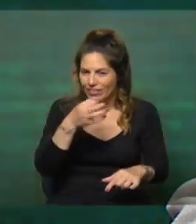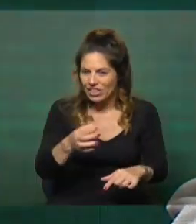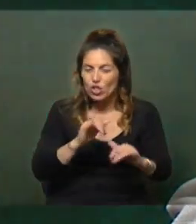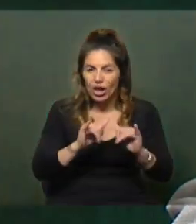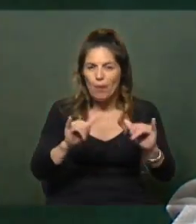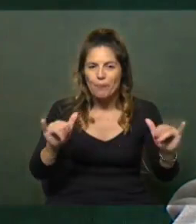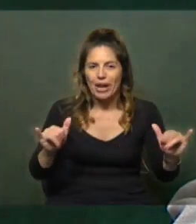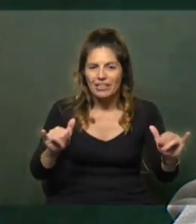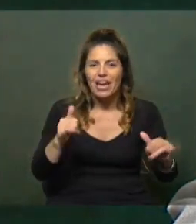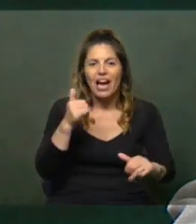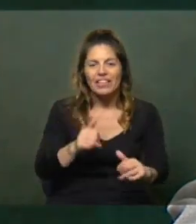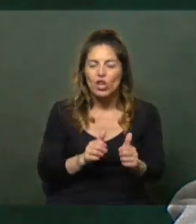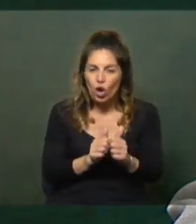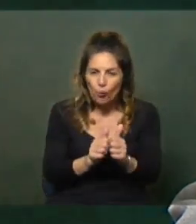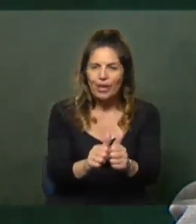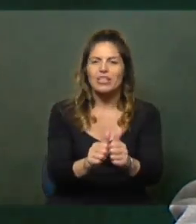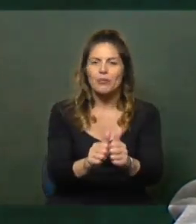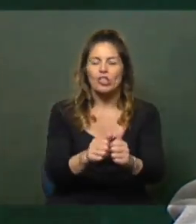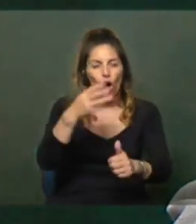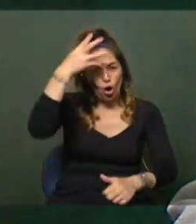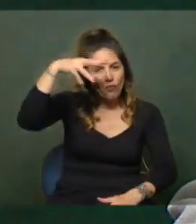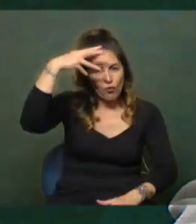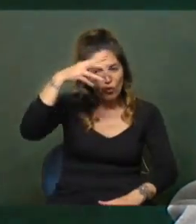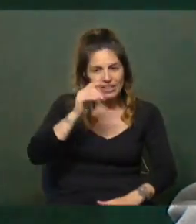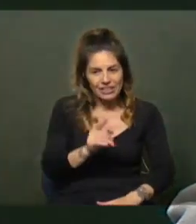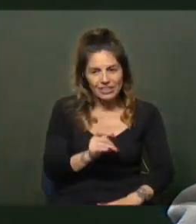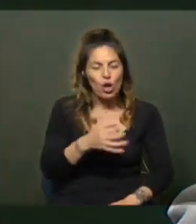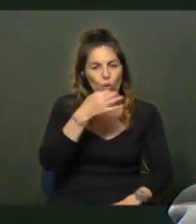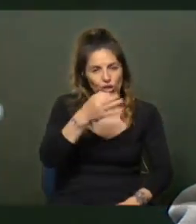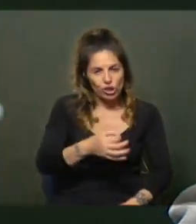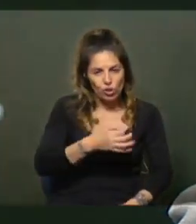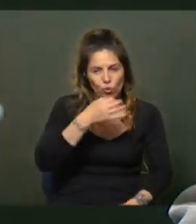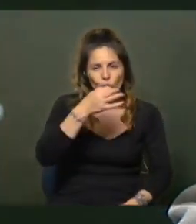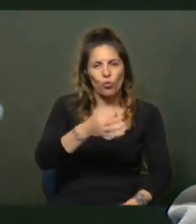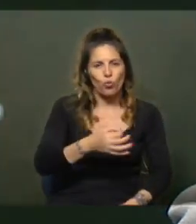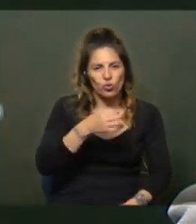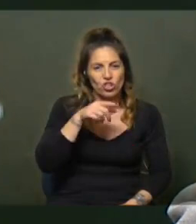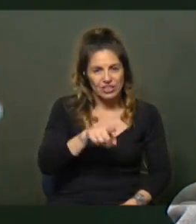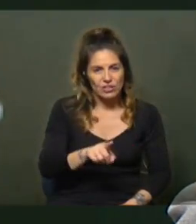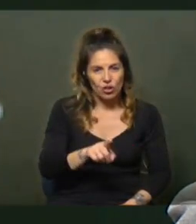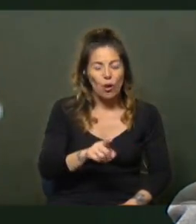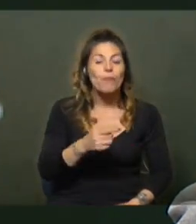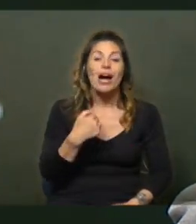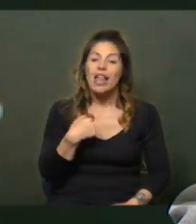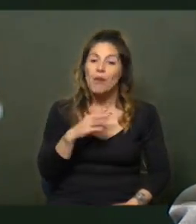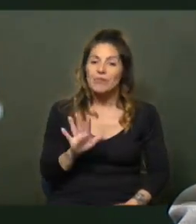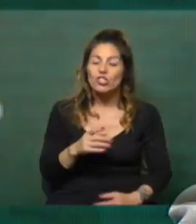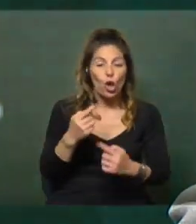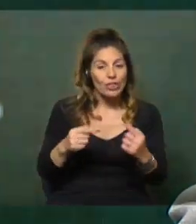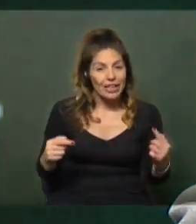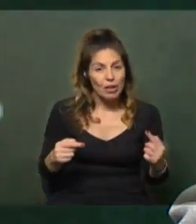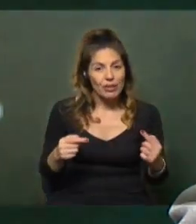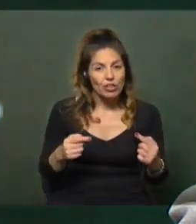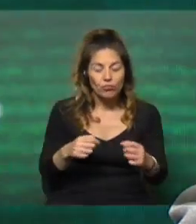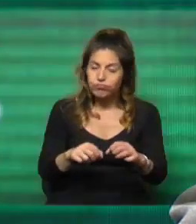campaña ha tenido acompañamientos como el de bullrich que ha tenido un discurso en este sentido para mí Son elementos que